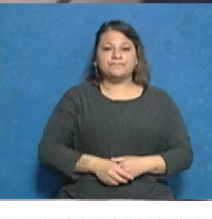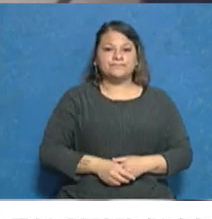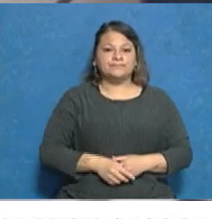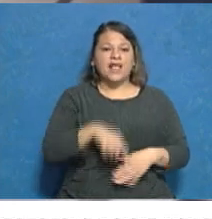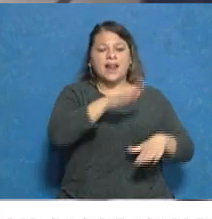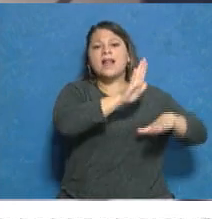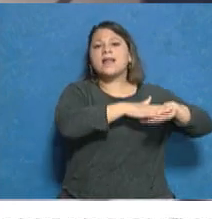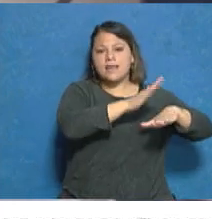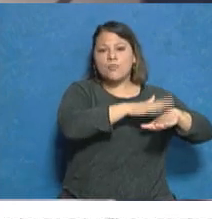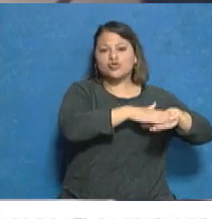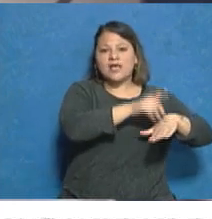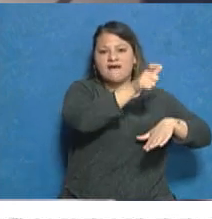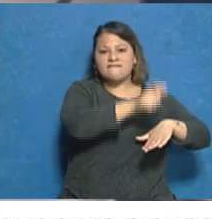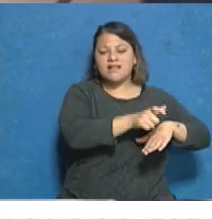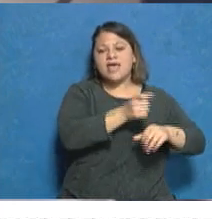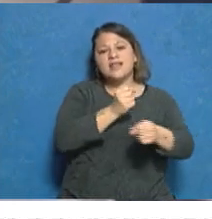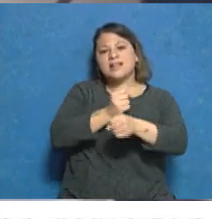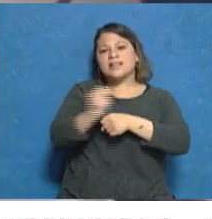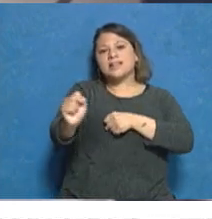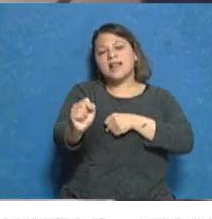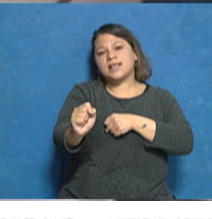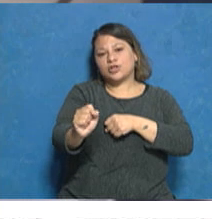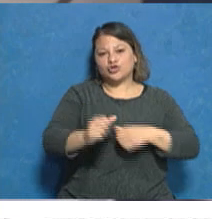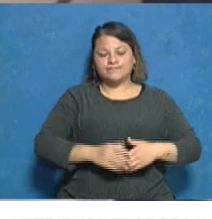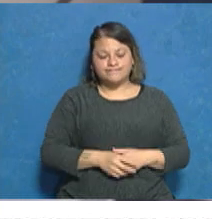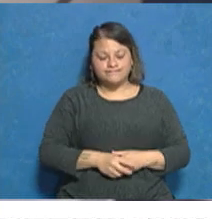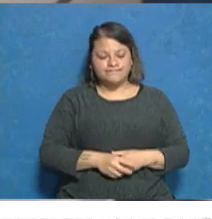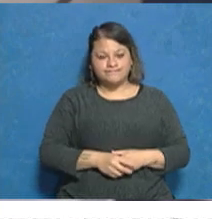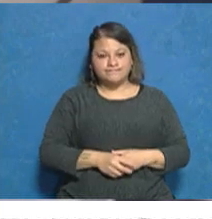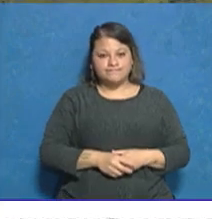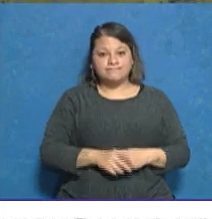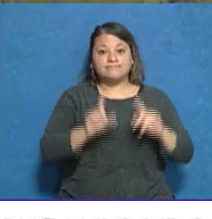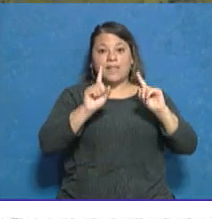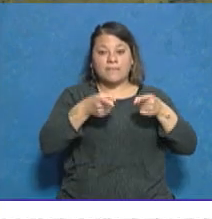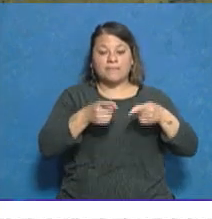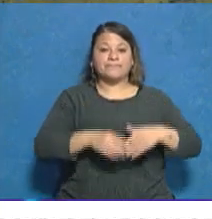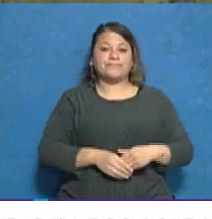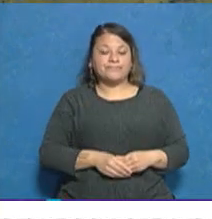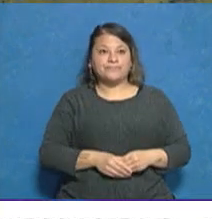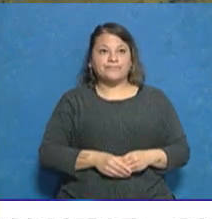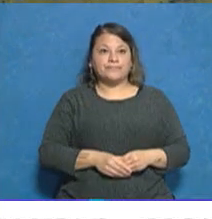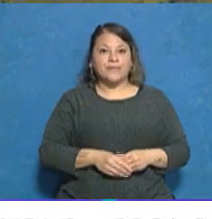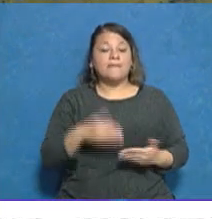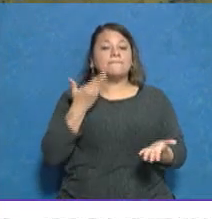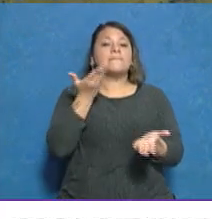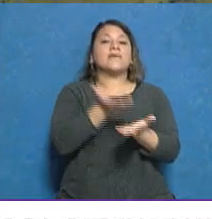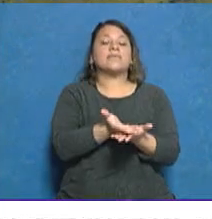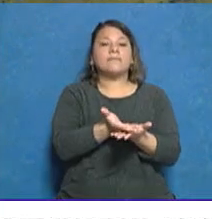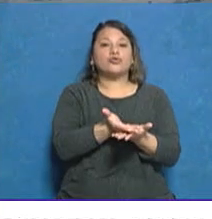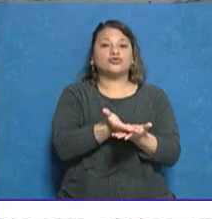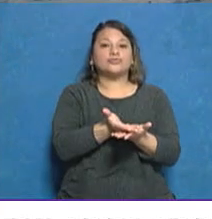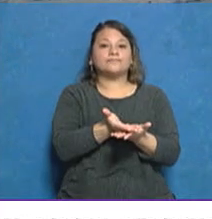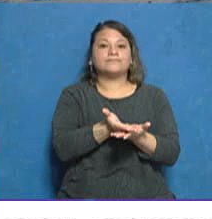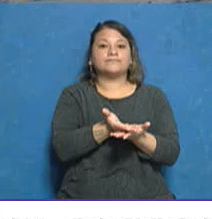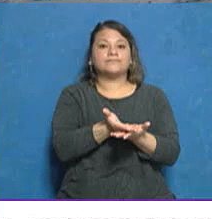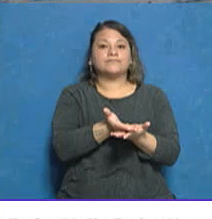como autor penalmente responsable del delito que se le atribuye en esta causa, y además vamos a solicitar que se le